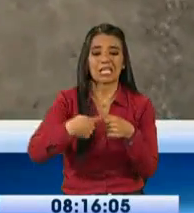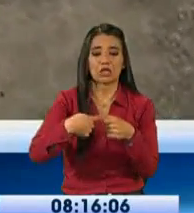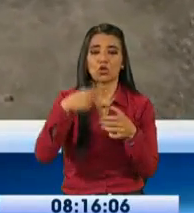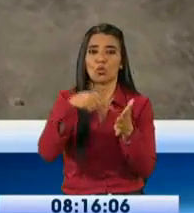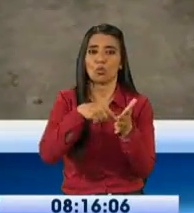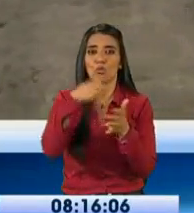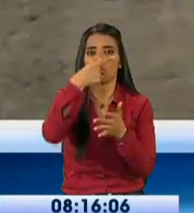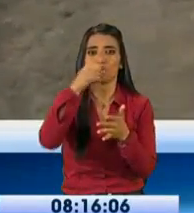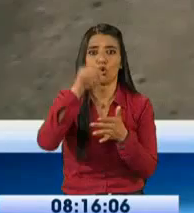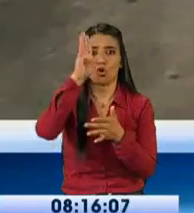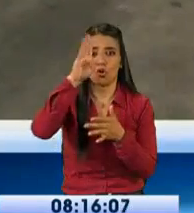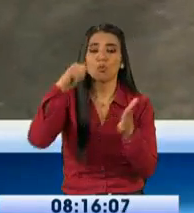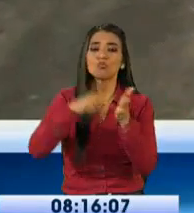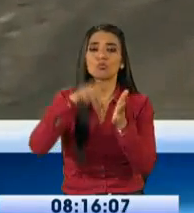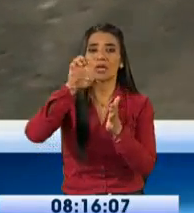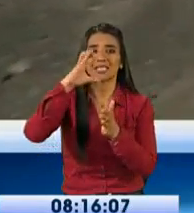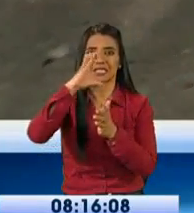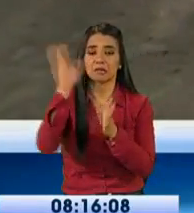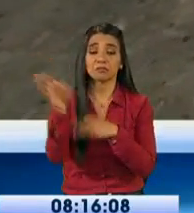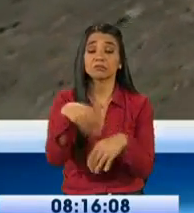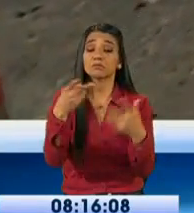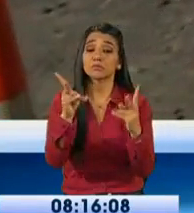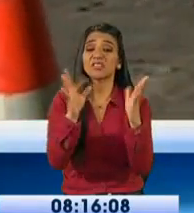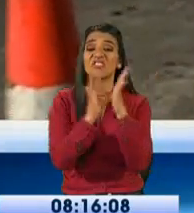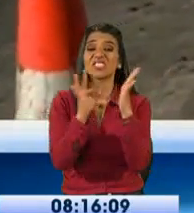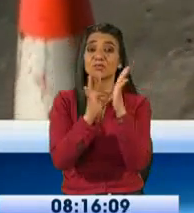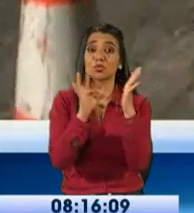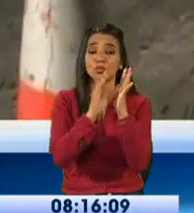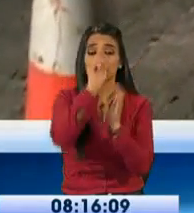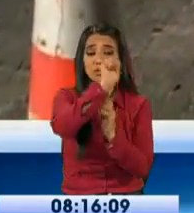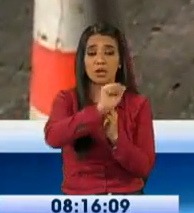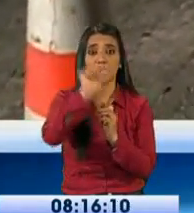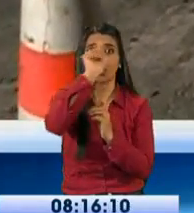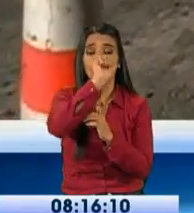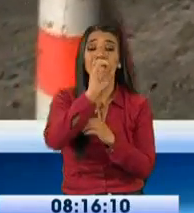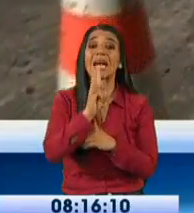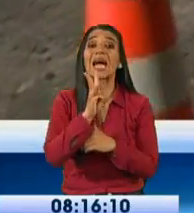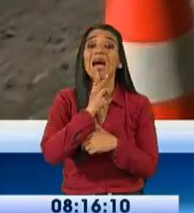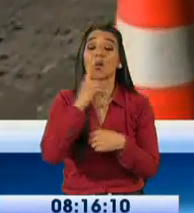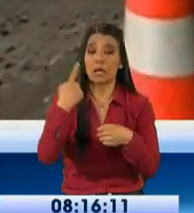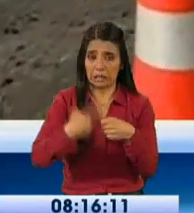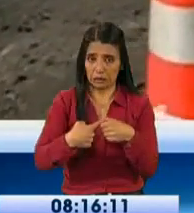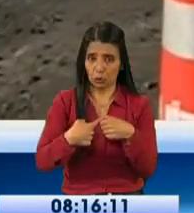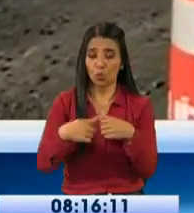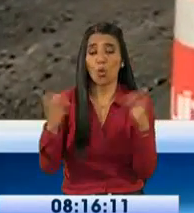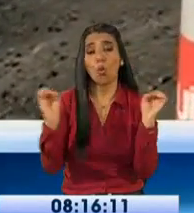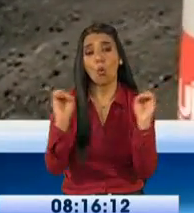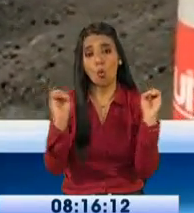www.aguaquito.gov.es. También estamos en el Facebook, arroba Agua de Quito, o en el,